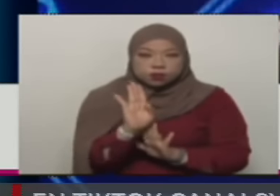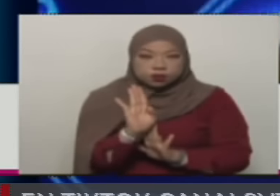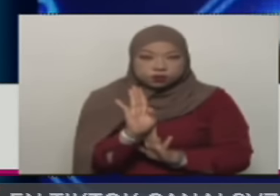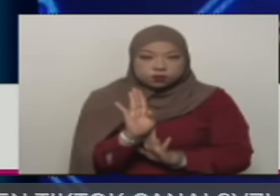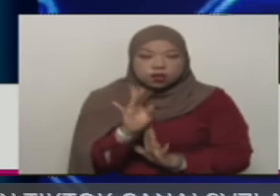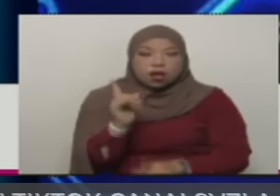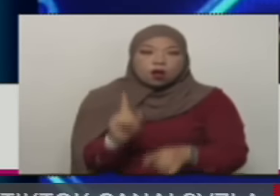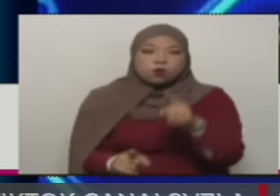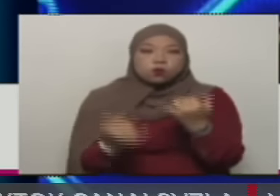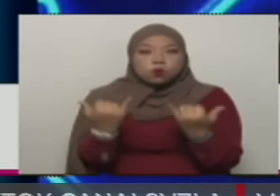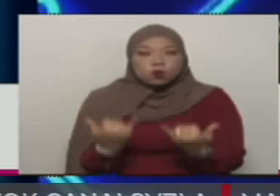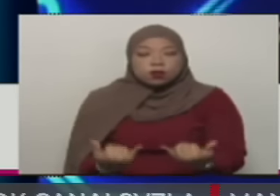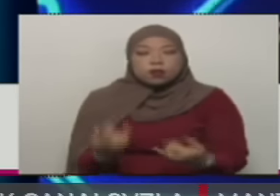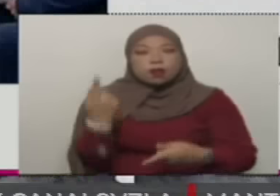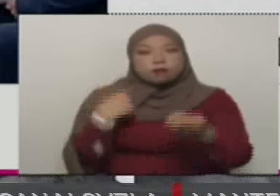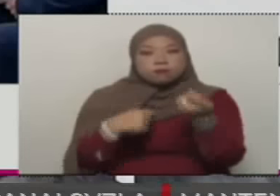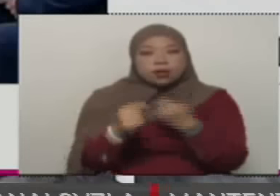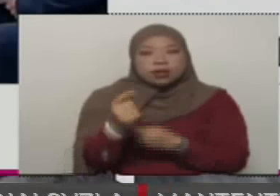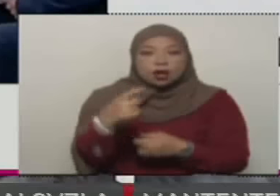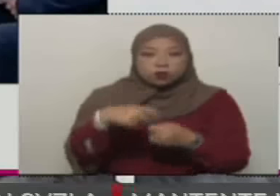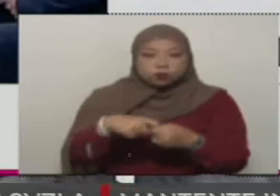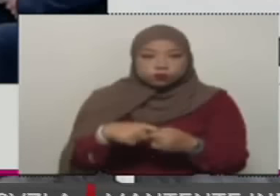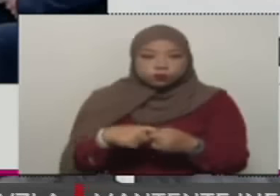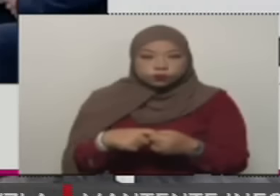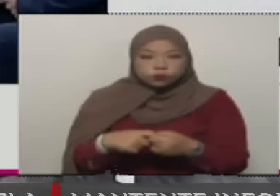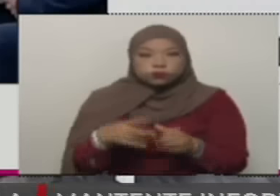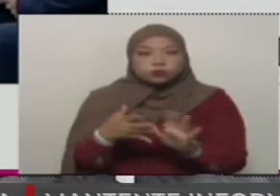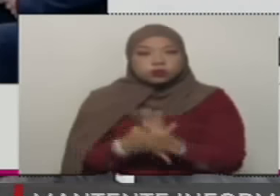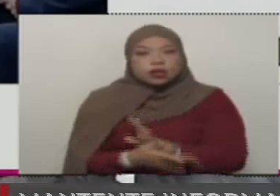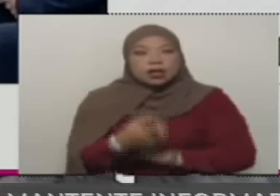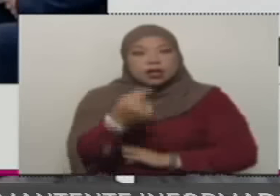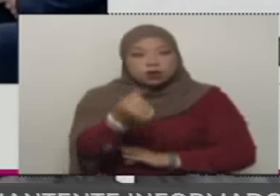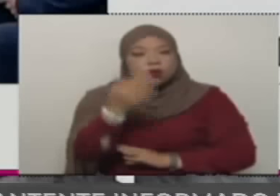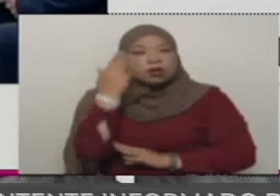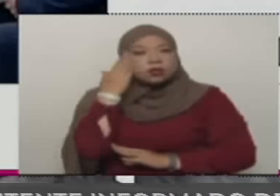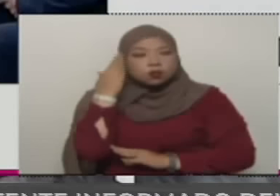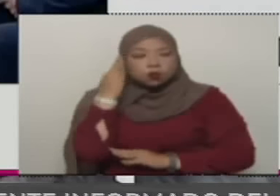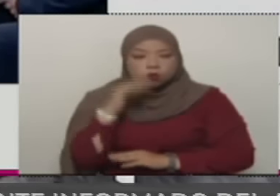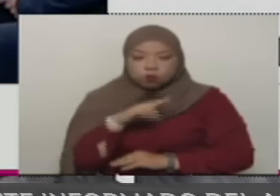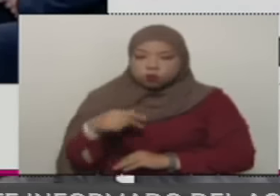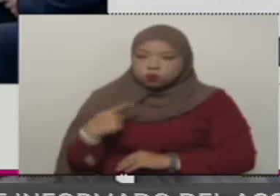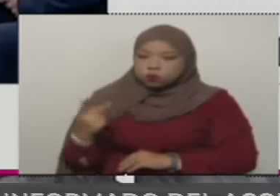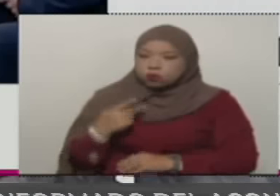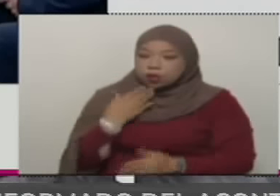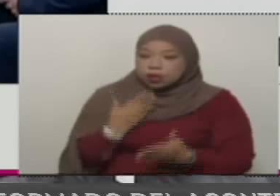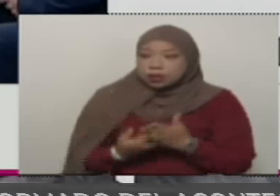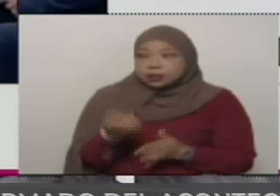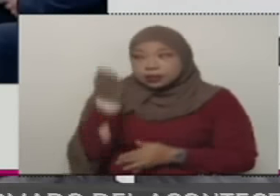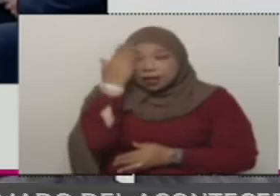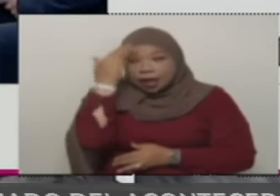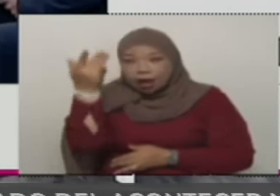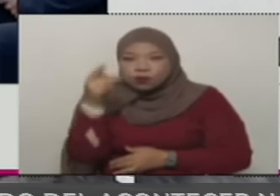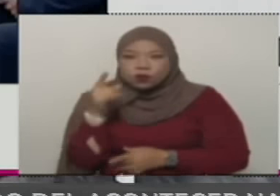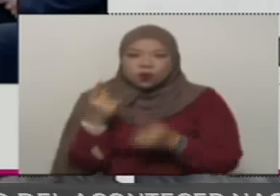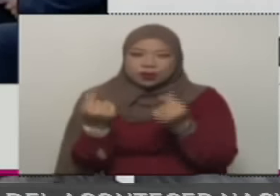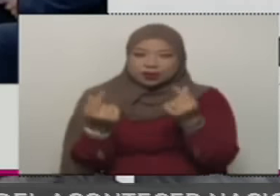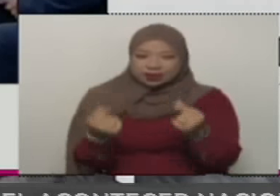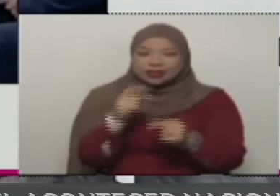un fortalecimiento del mercado interno. A los que son economistas, ninguno de nosotros, gracias a Dios, somos